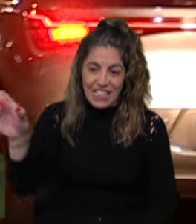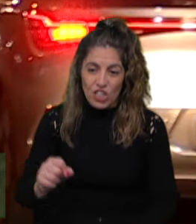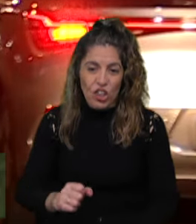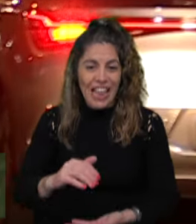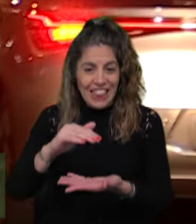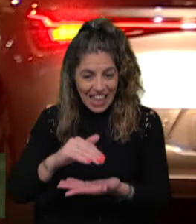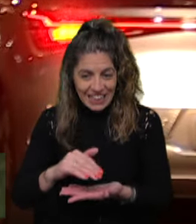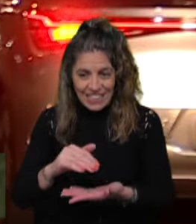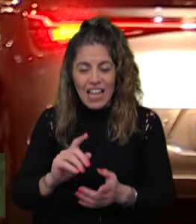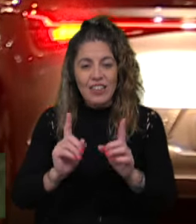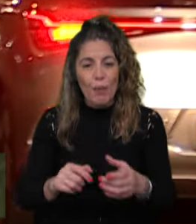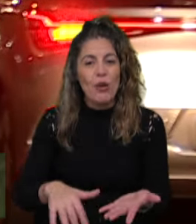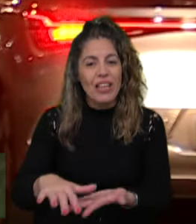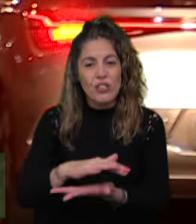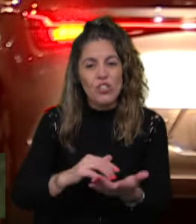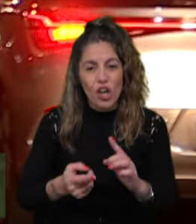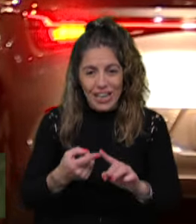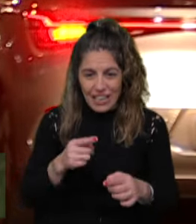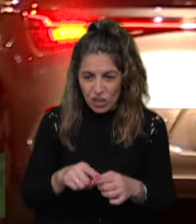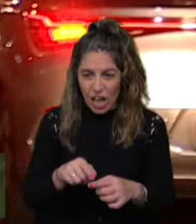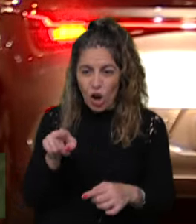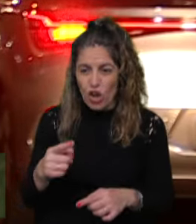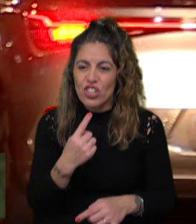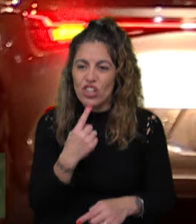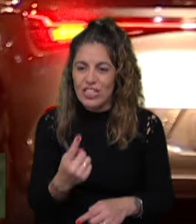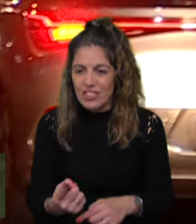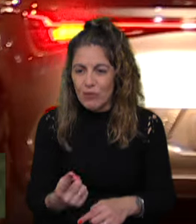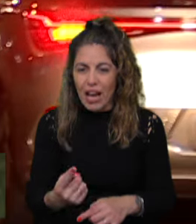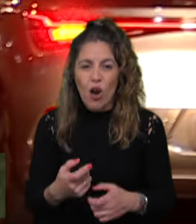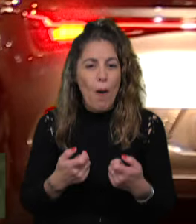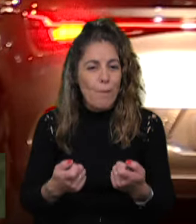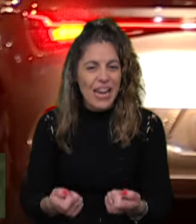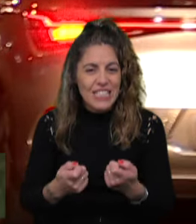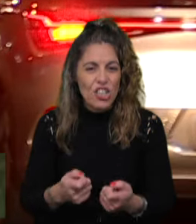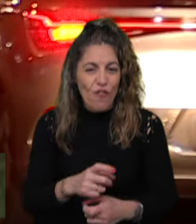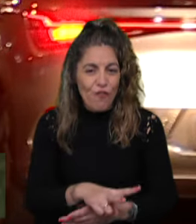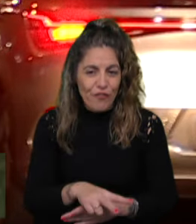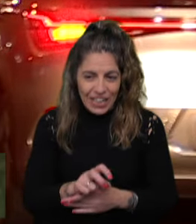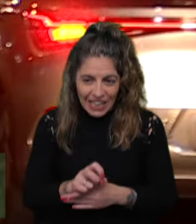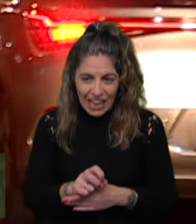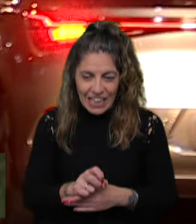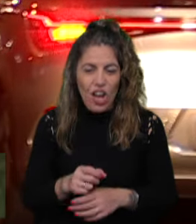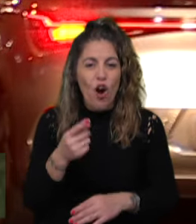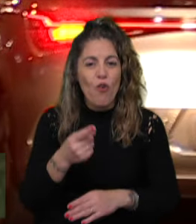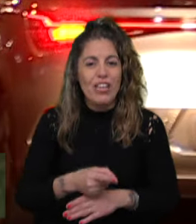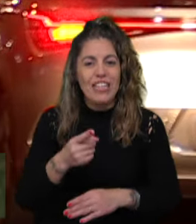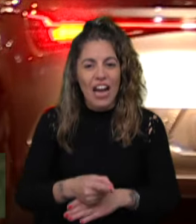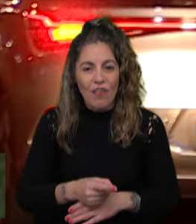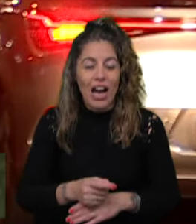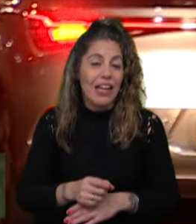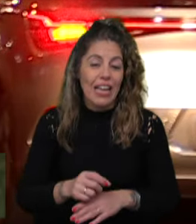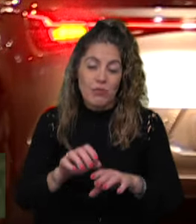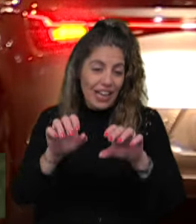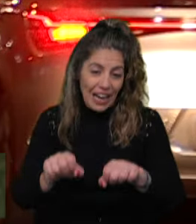también había una situación que tenía que ver con lo que ellos mencionaban como una presión fiscal que los estaba obligando y llevando hacia ese